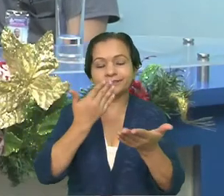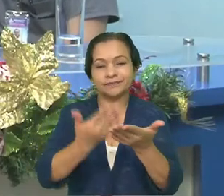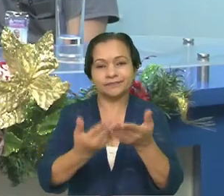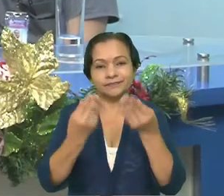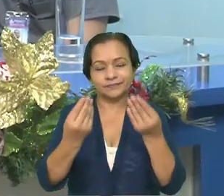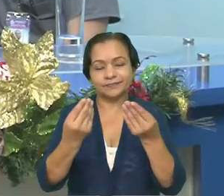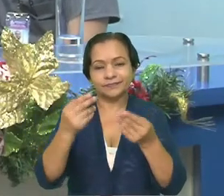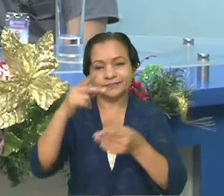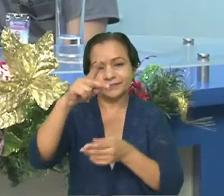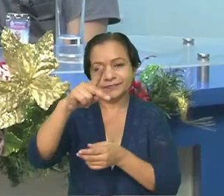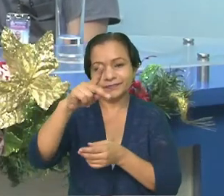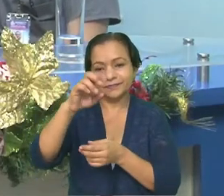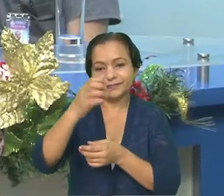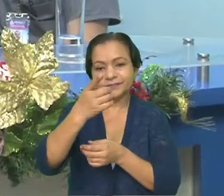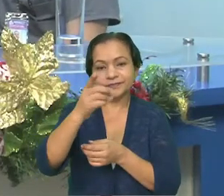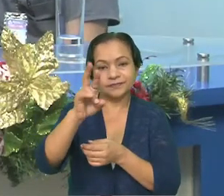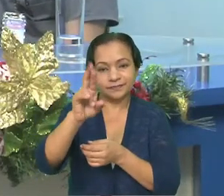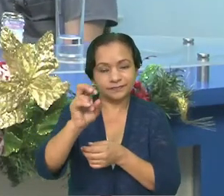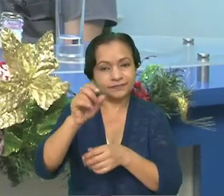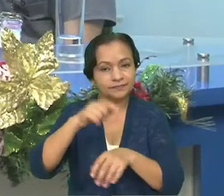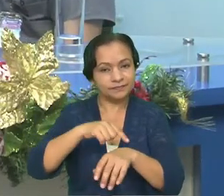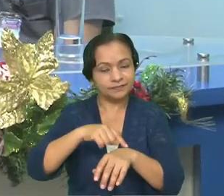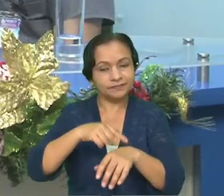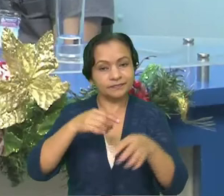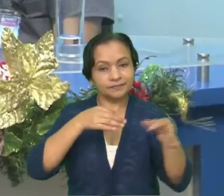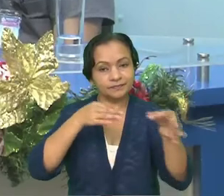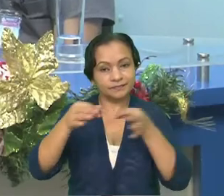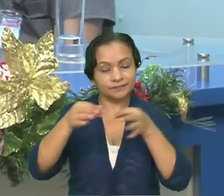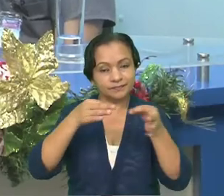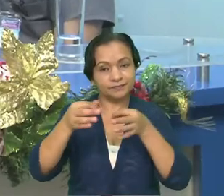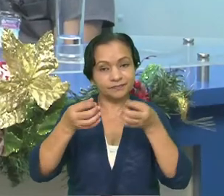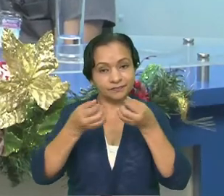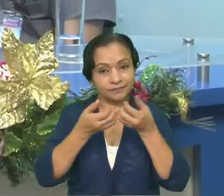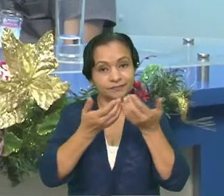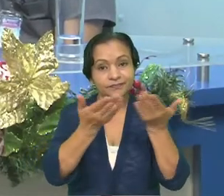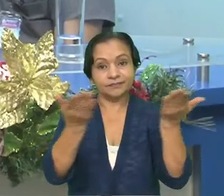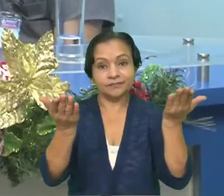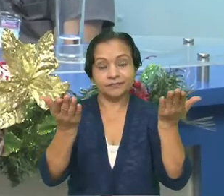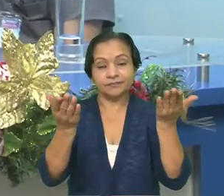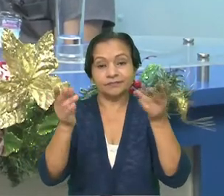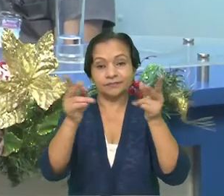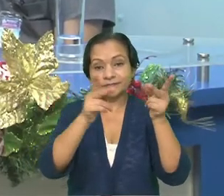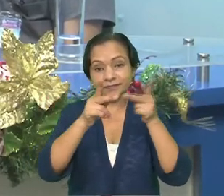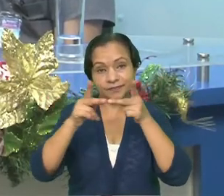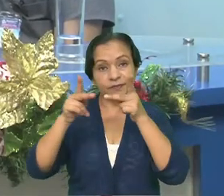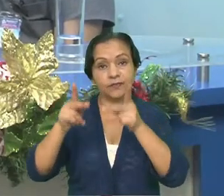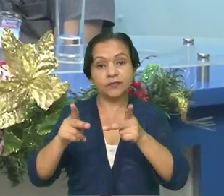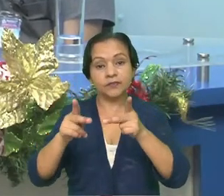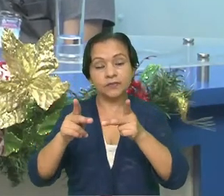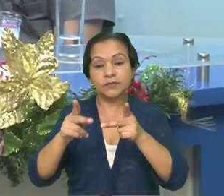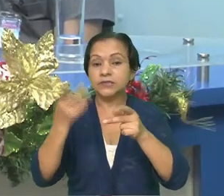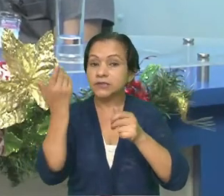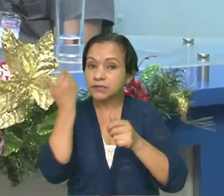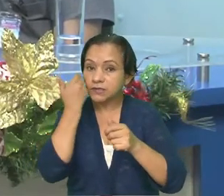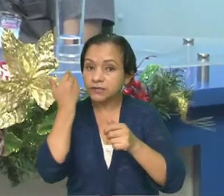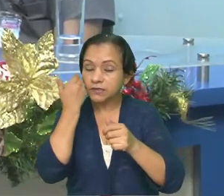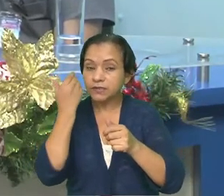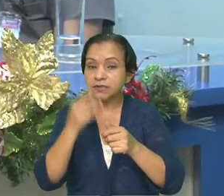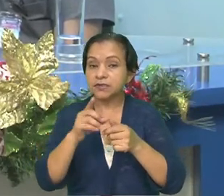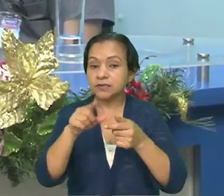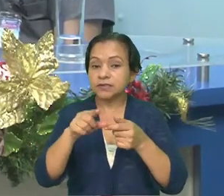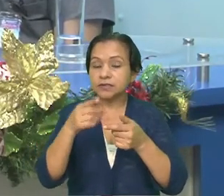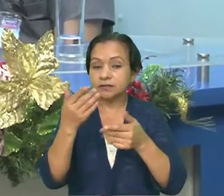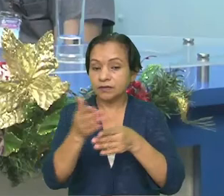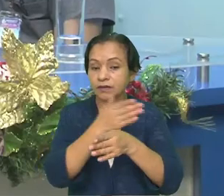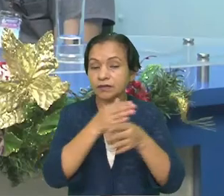Pedro Gómez, por su valioso tiempo y su valioso conocimiento a la vasta audiencia sobre qué son las enfermedades